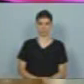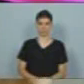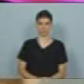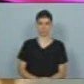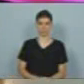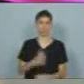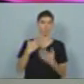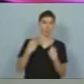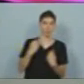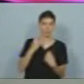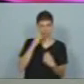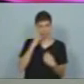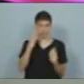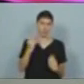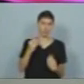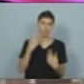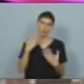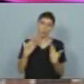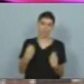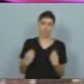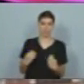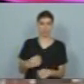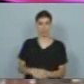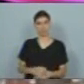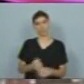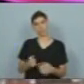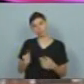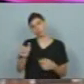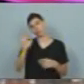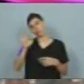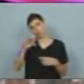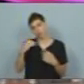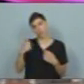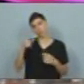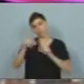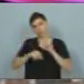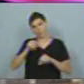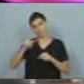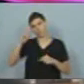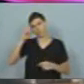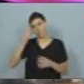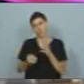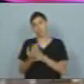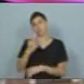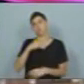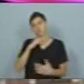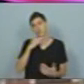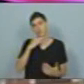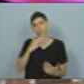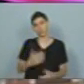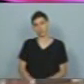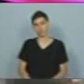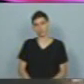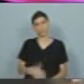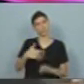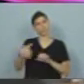Hola, ¿cómo está? ¿Cómo no está? ¿Qué hace? ¿Qué hace? ¿Cómo te va? Los días tengo que renegar. Son los 10 de la mañana, tarado. Te vas a quedar